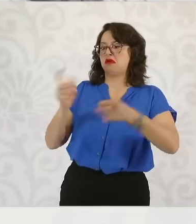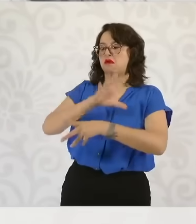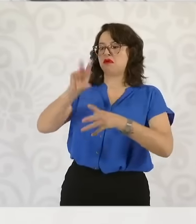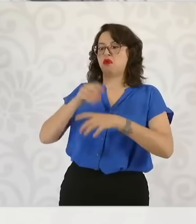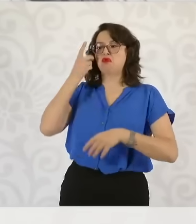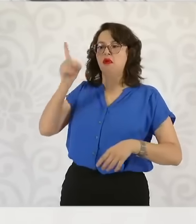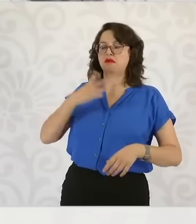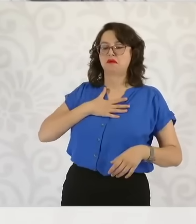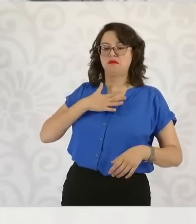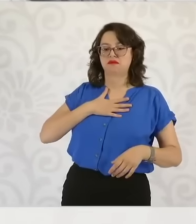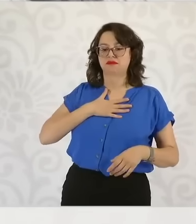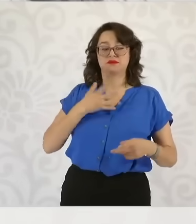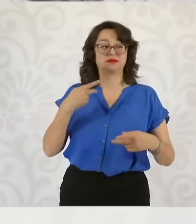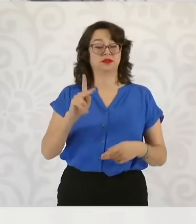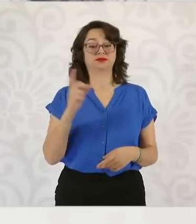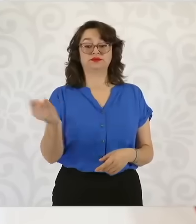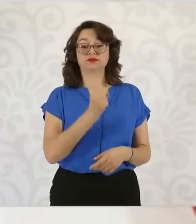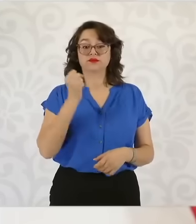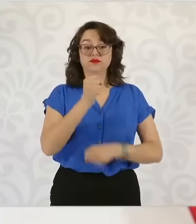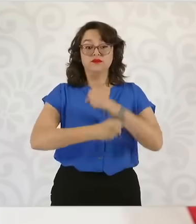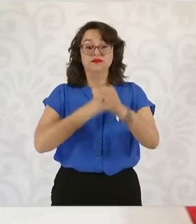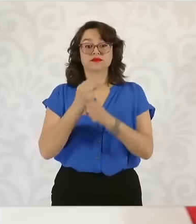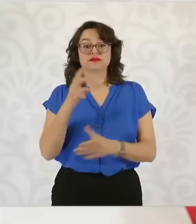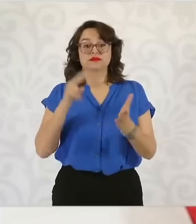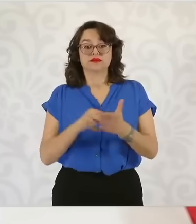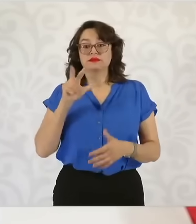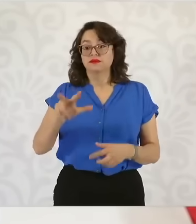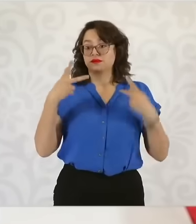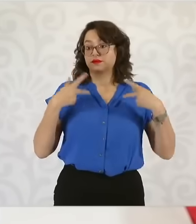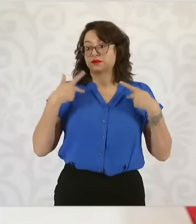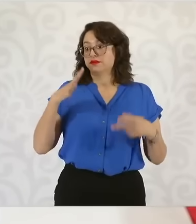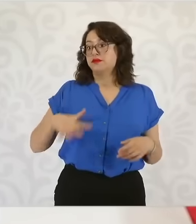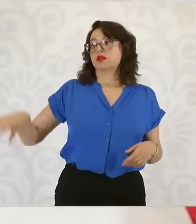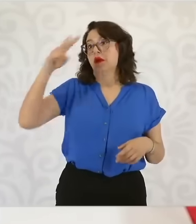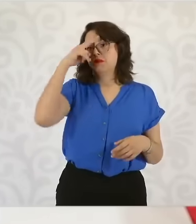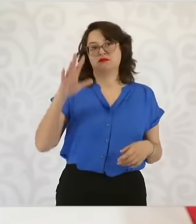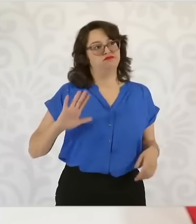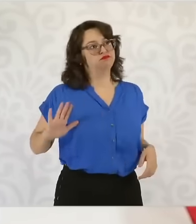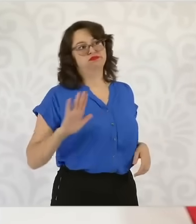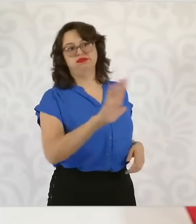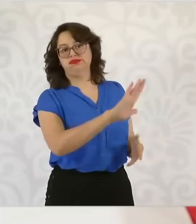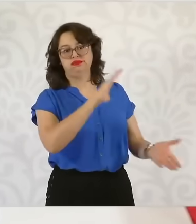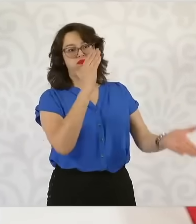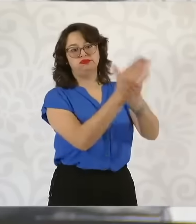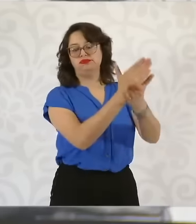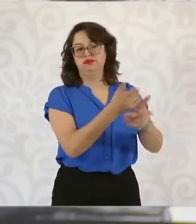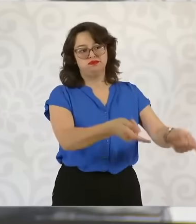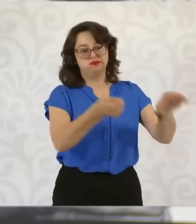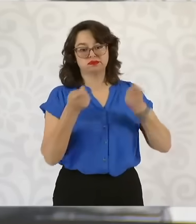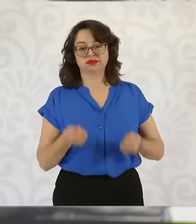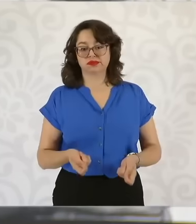el pueblo de México dijo basta y tomó el futuro en sus manos. Y